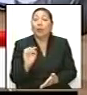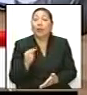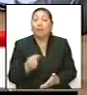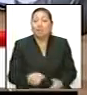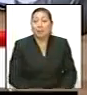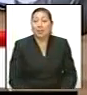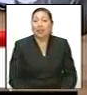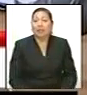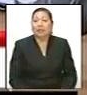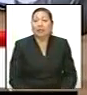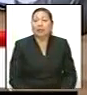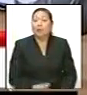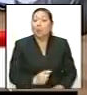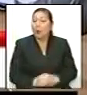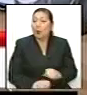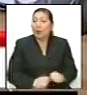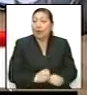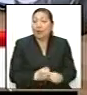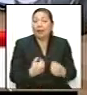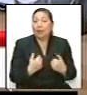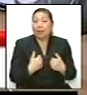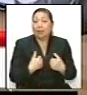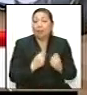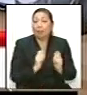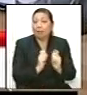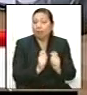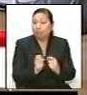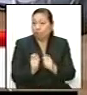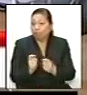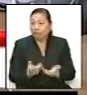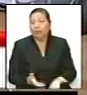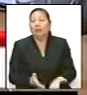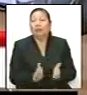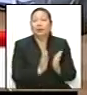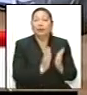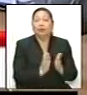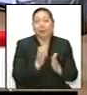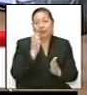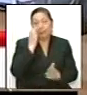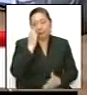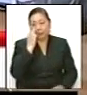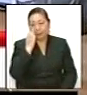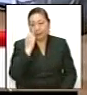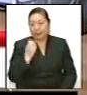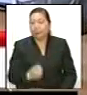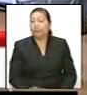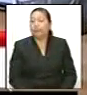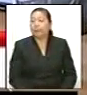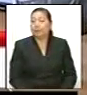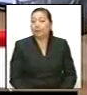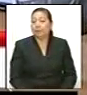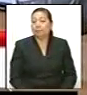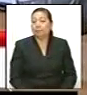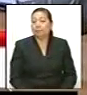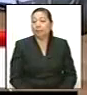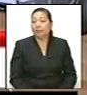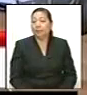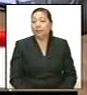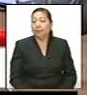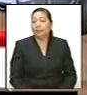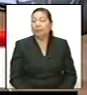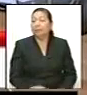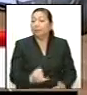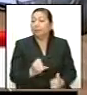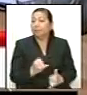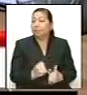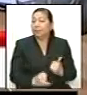millones de dólares anuales que tenemos que distribuirlo de una manera adecuada, señor presidente. Y simplemente para